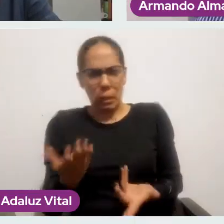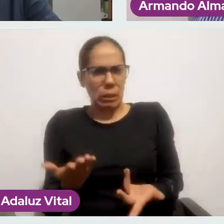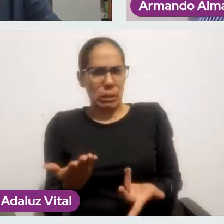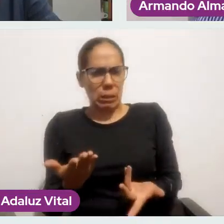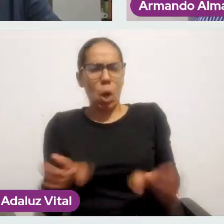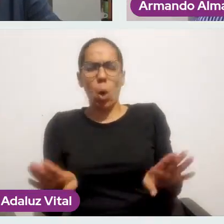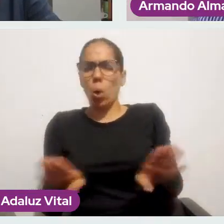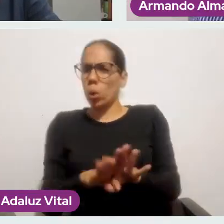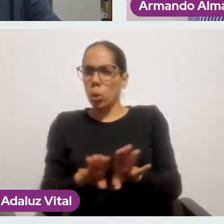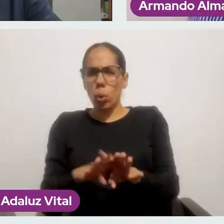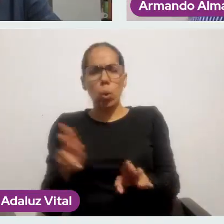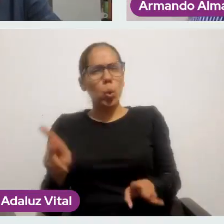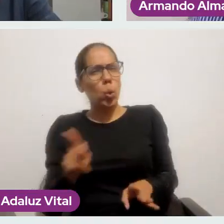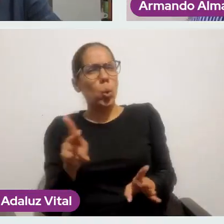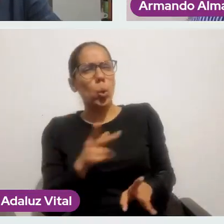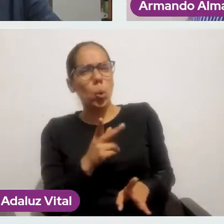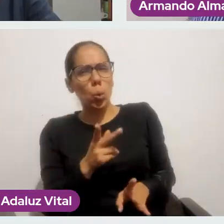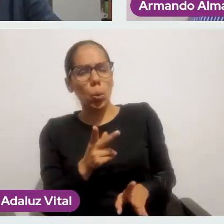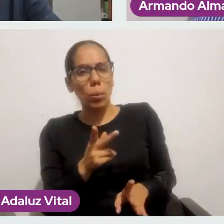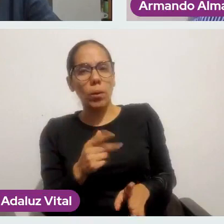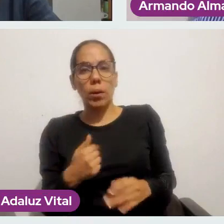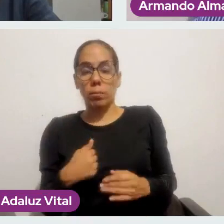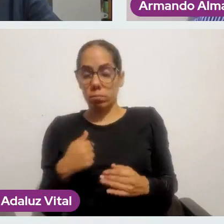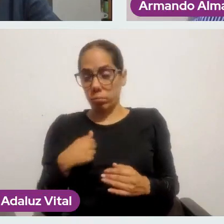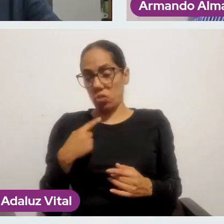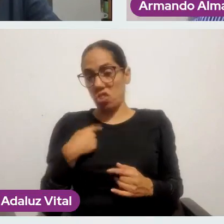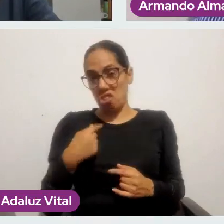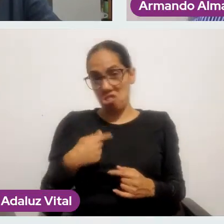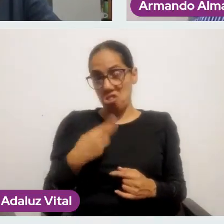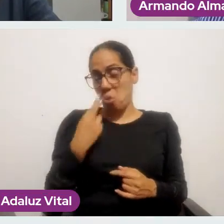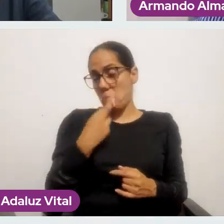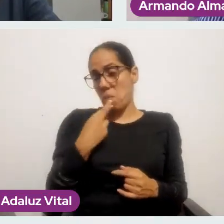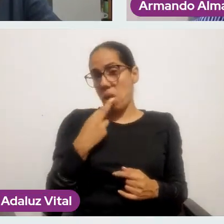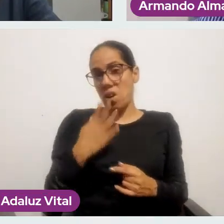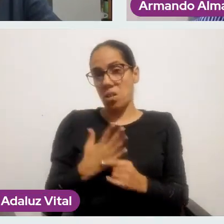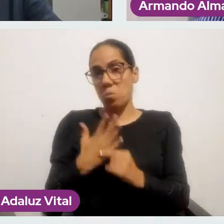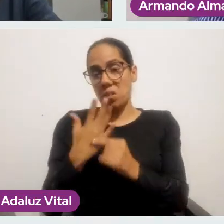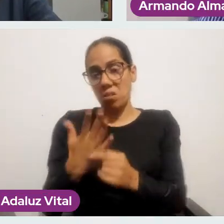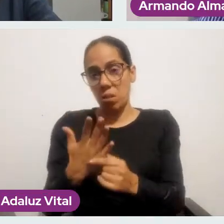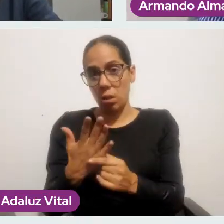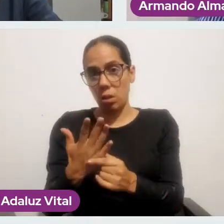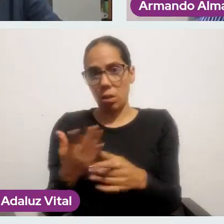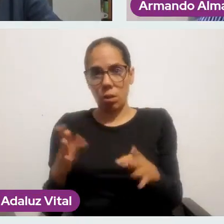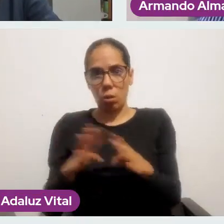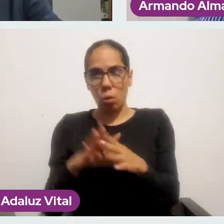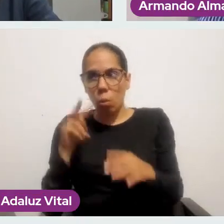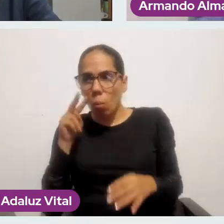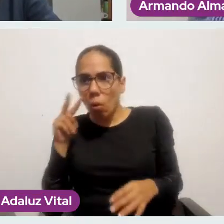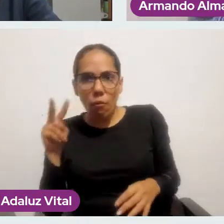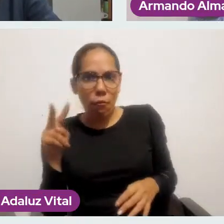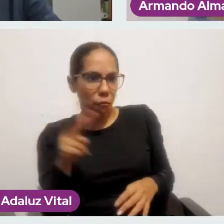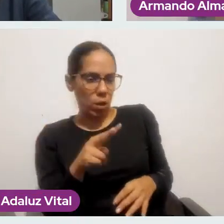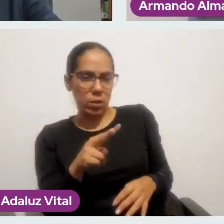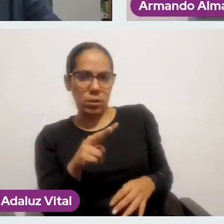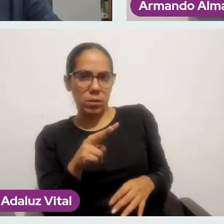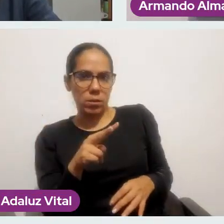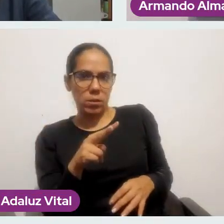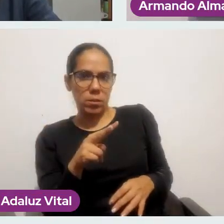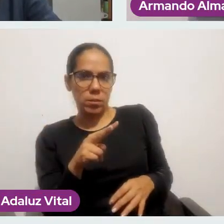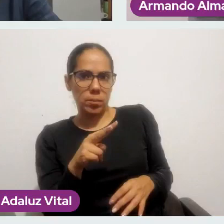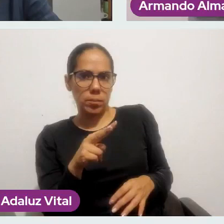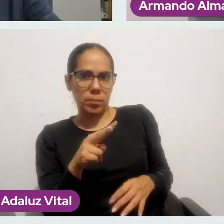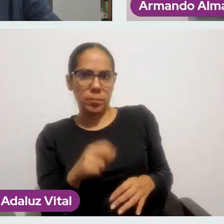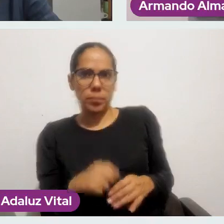su señoría, con todo respeto, creo que esa pregunta está de más. Y le voy a decir por qué. Porque en esta